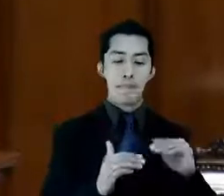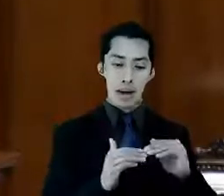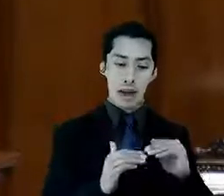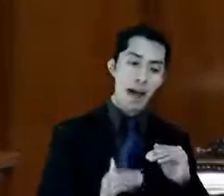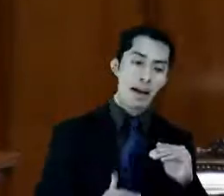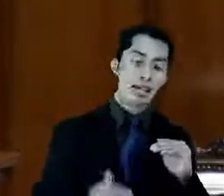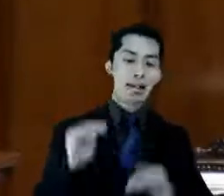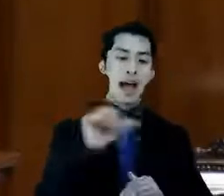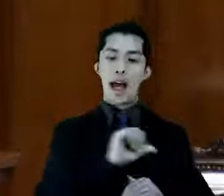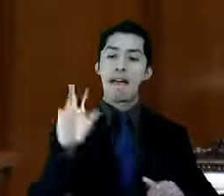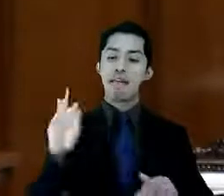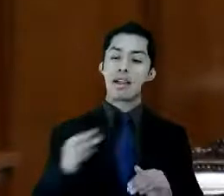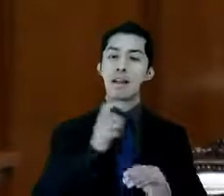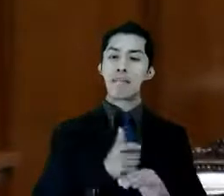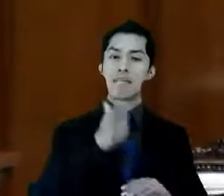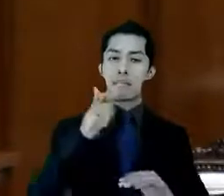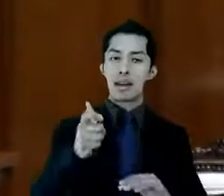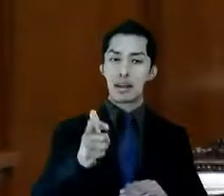la Federación,